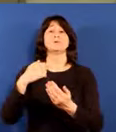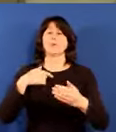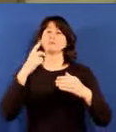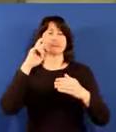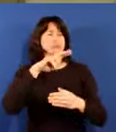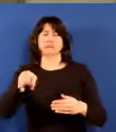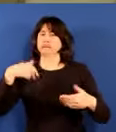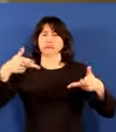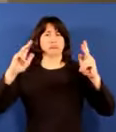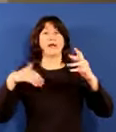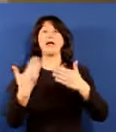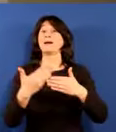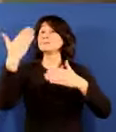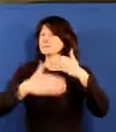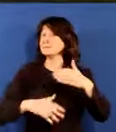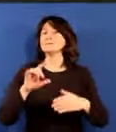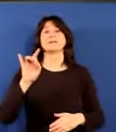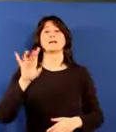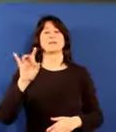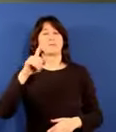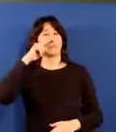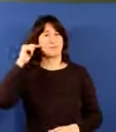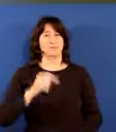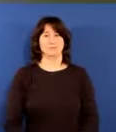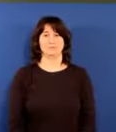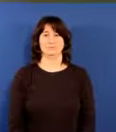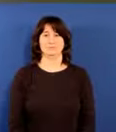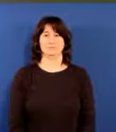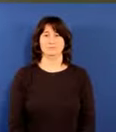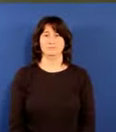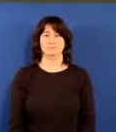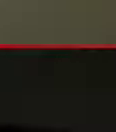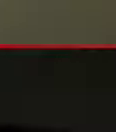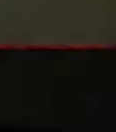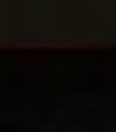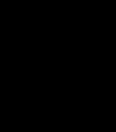La muestra permanecerá abierta en la Sala Noble de la Biblioteca Foral de Vizcaya hasta el 15 de junio.